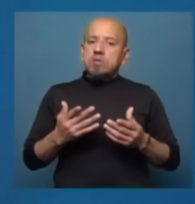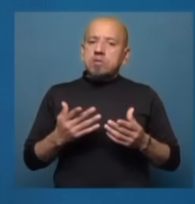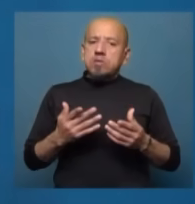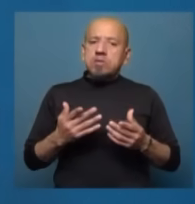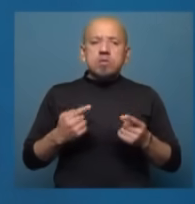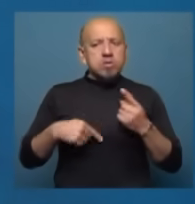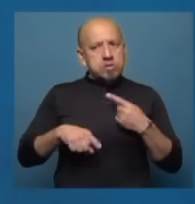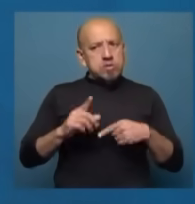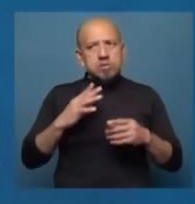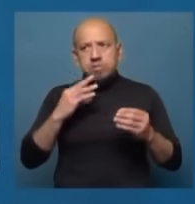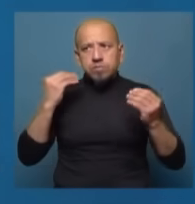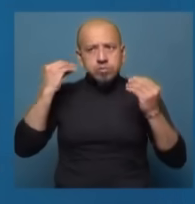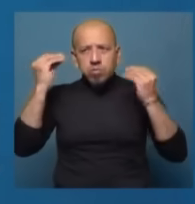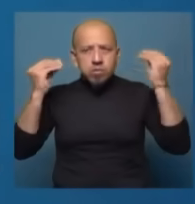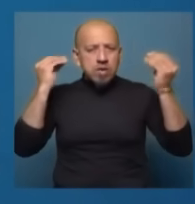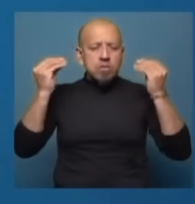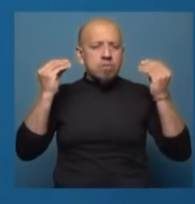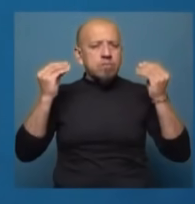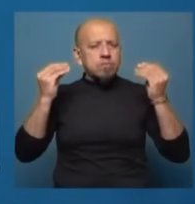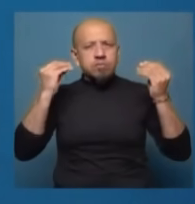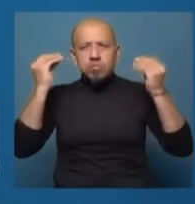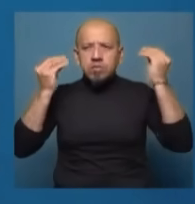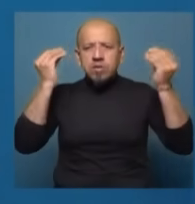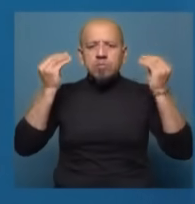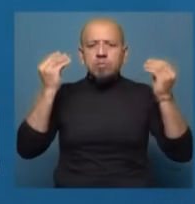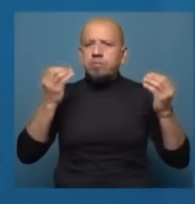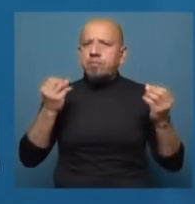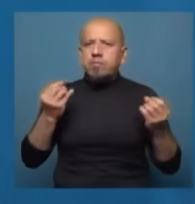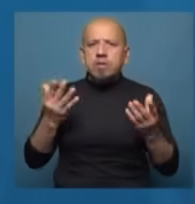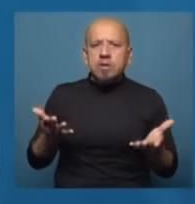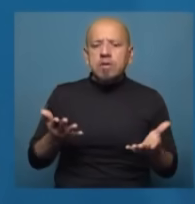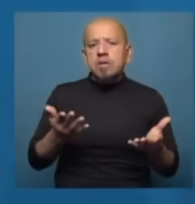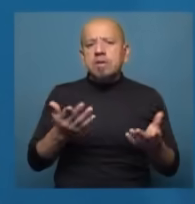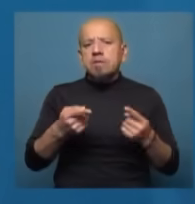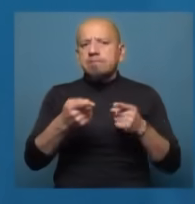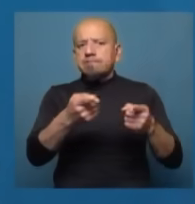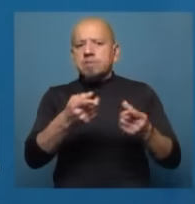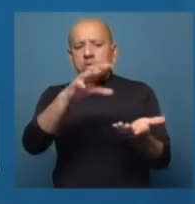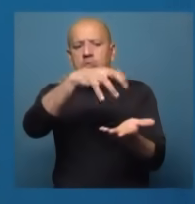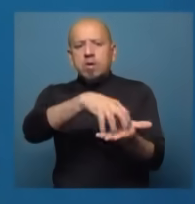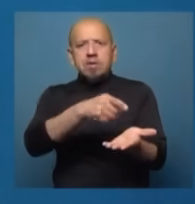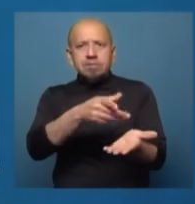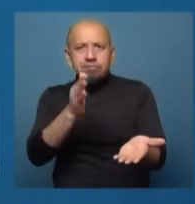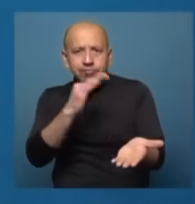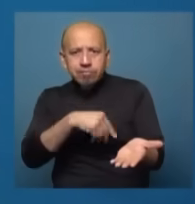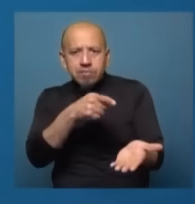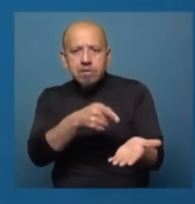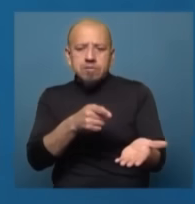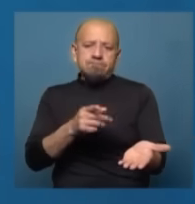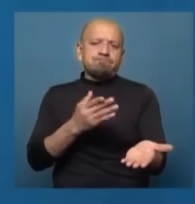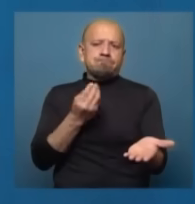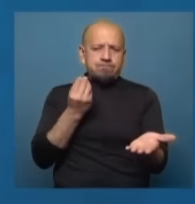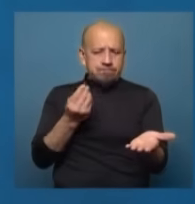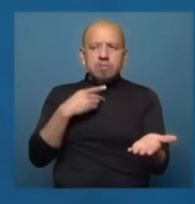y y estar preocupados no porque nos fuéramos a quedar efectivamente sin un lugar porque el decano enseguida dijo que